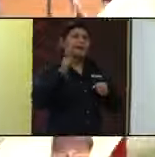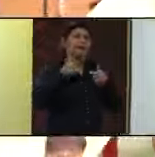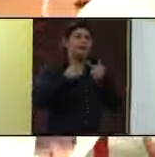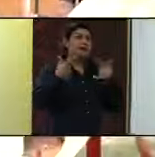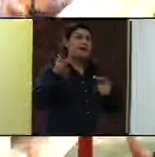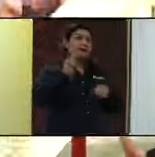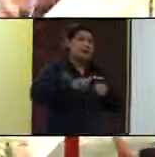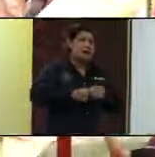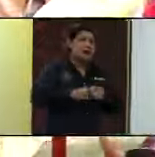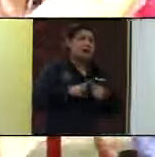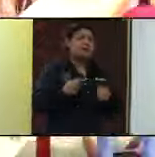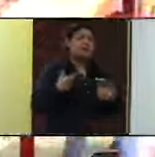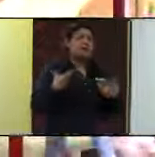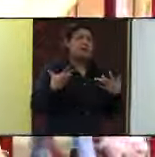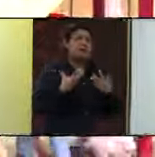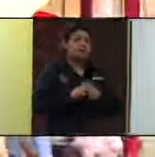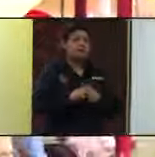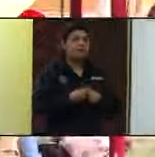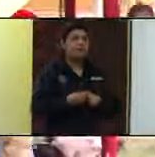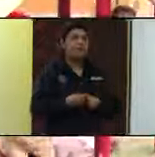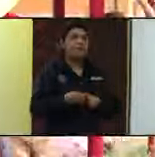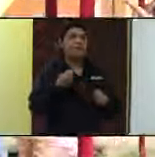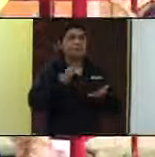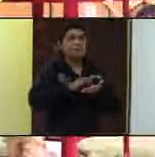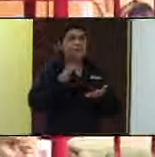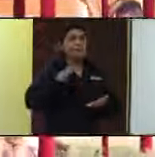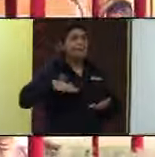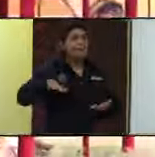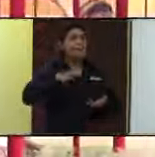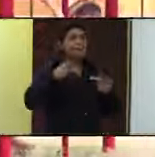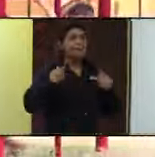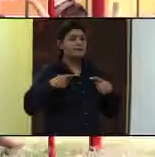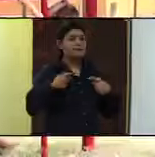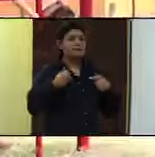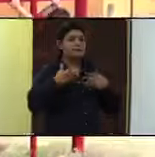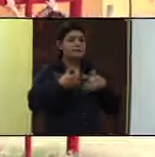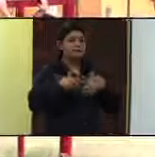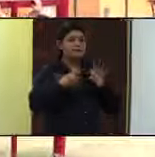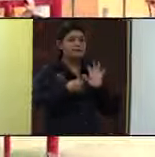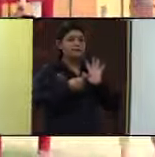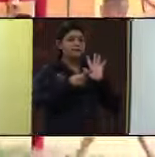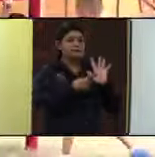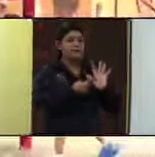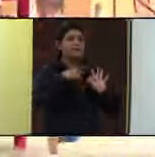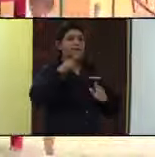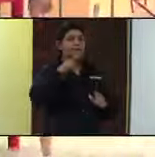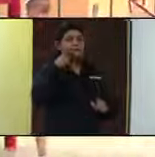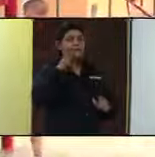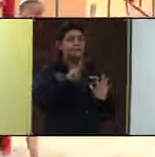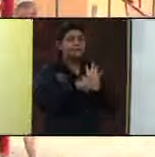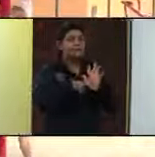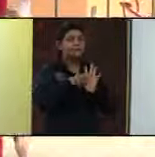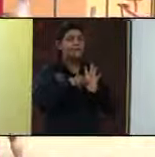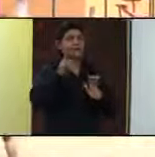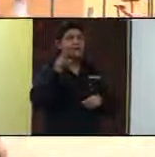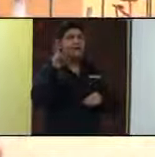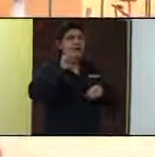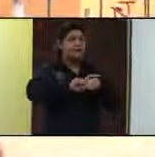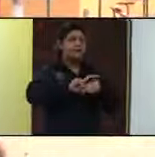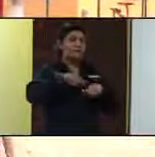a Ayerwood BD Talks. Gracias a todos. Les comparto el promocional de este campamento que el día de